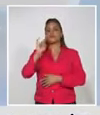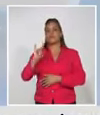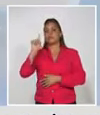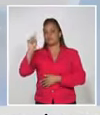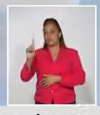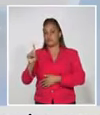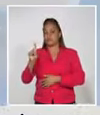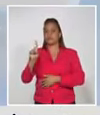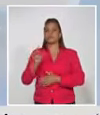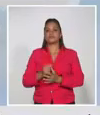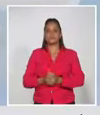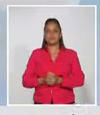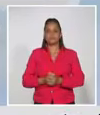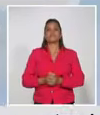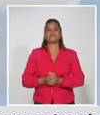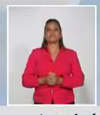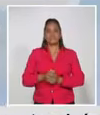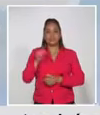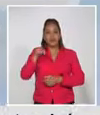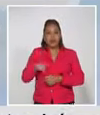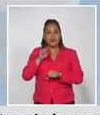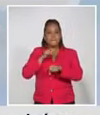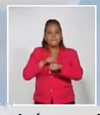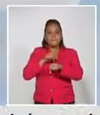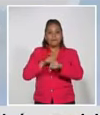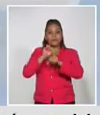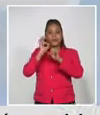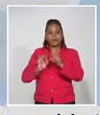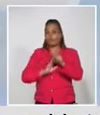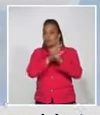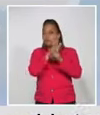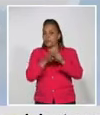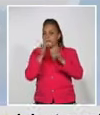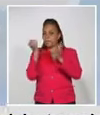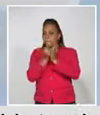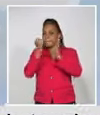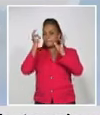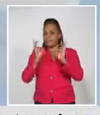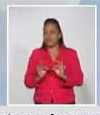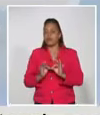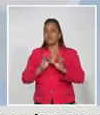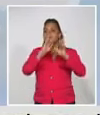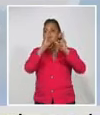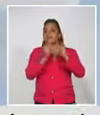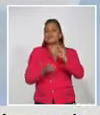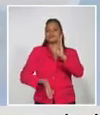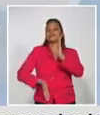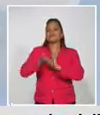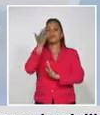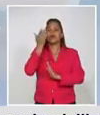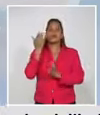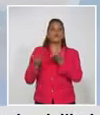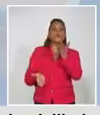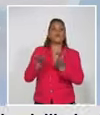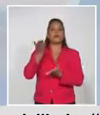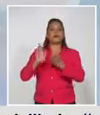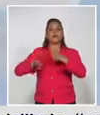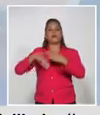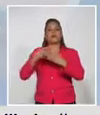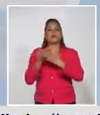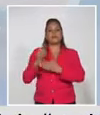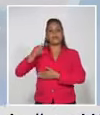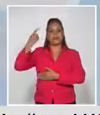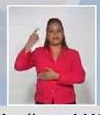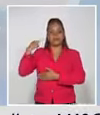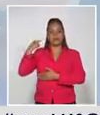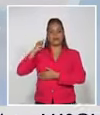4.991. Esos son los activos que ya comentamos, que incluso es una cifra superior a la del día de ayer.